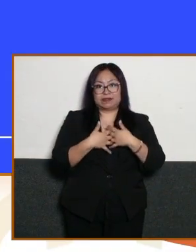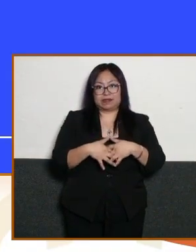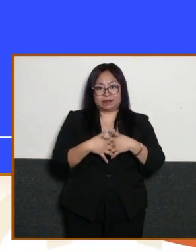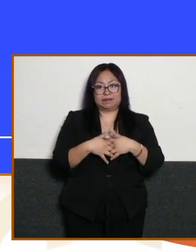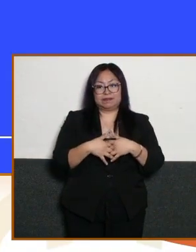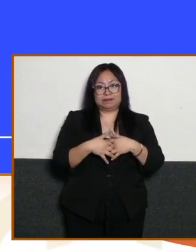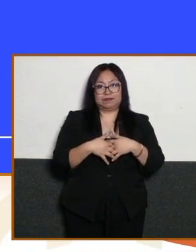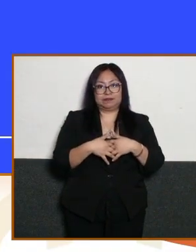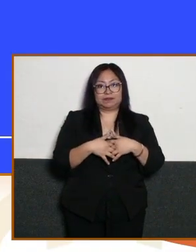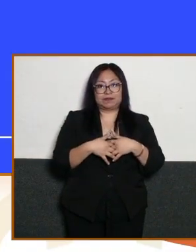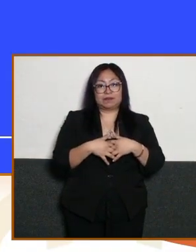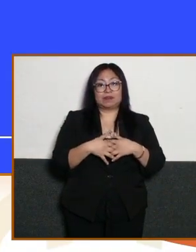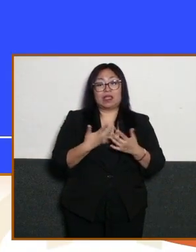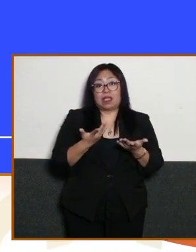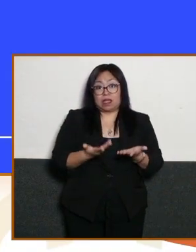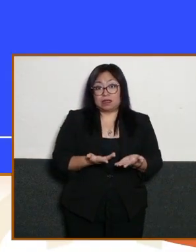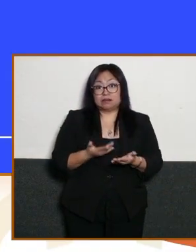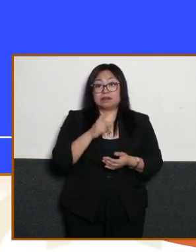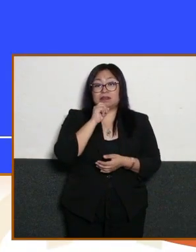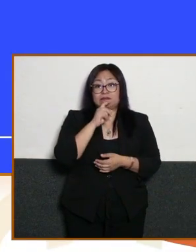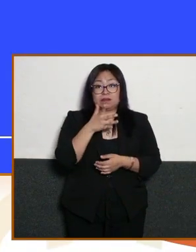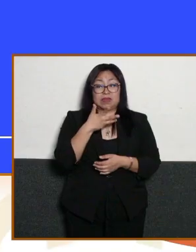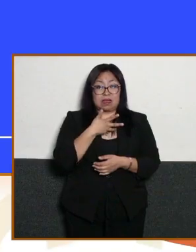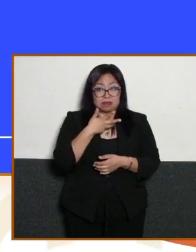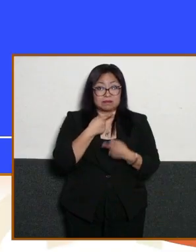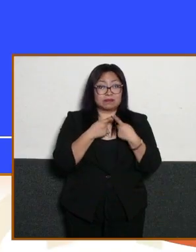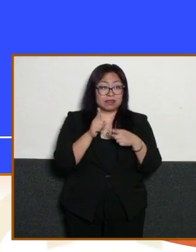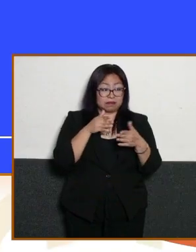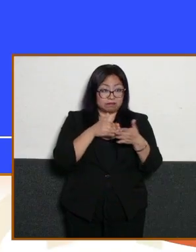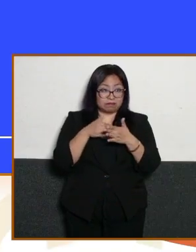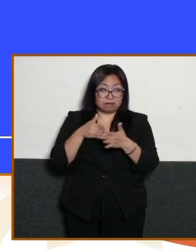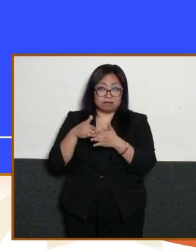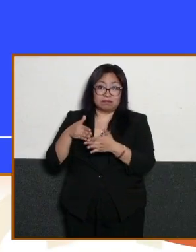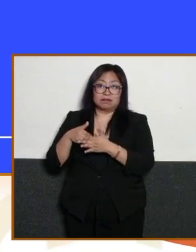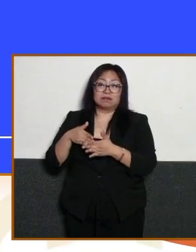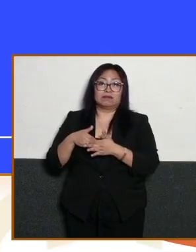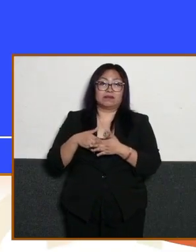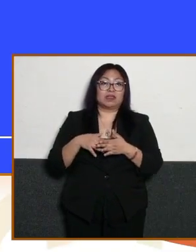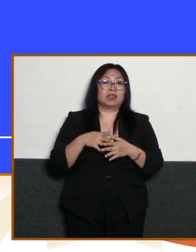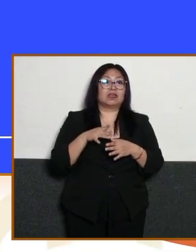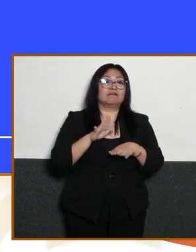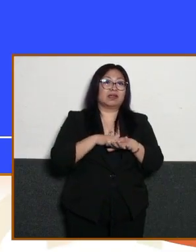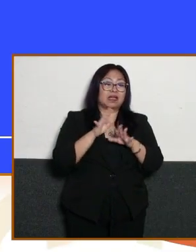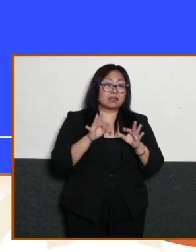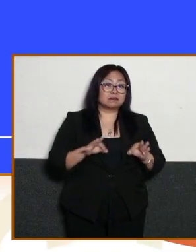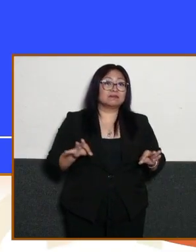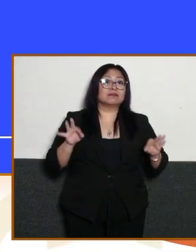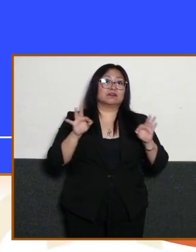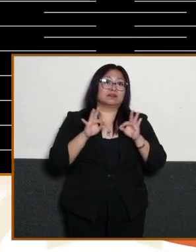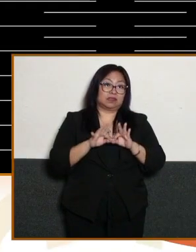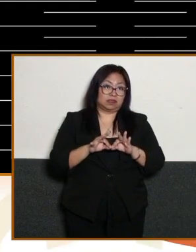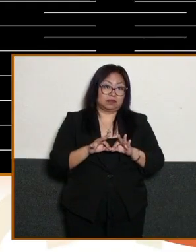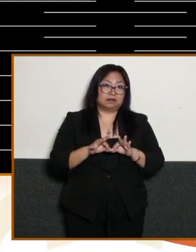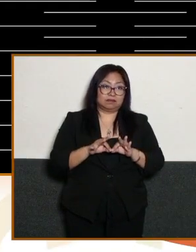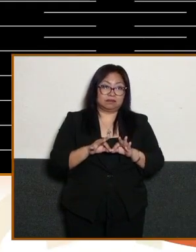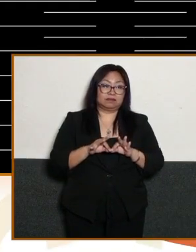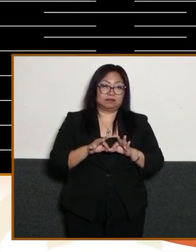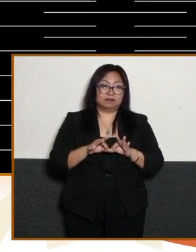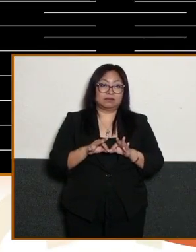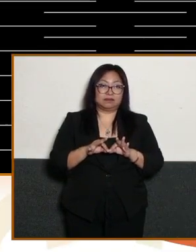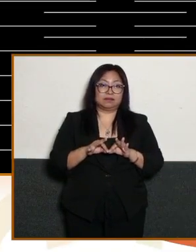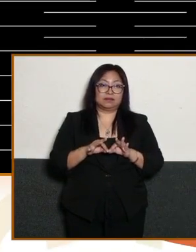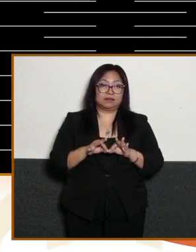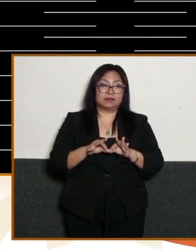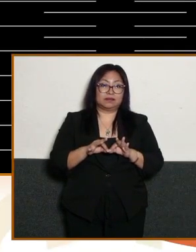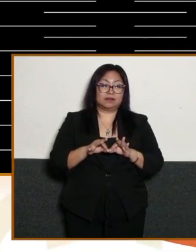Y además, tenemos retos éticos. Esto es muy importante, muy importante.